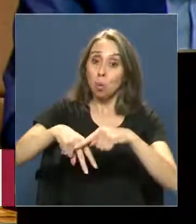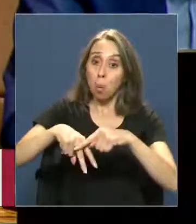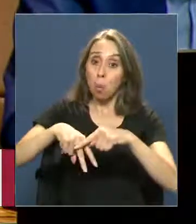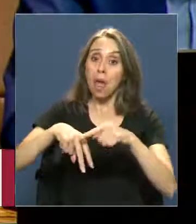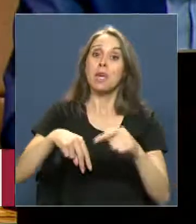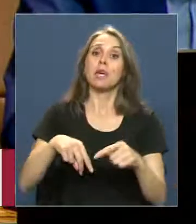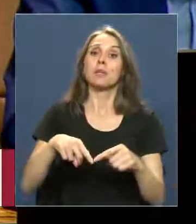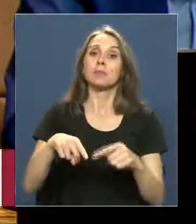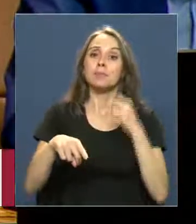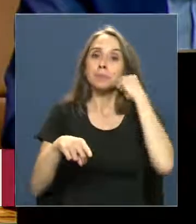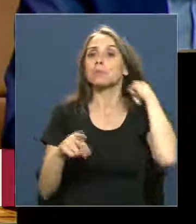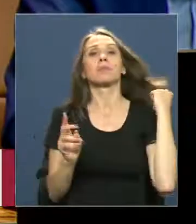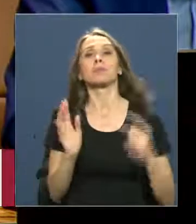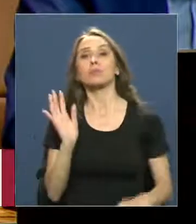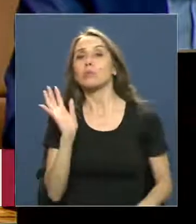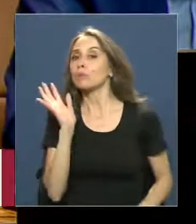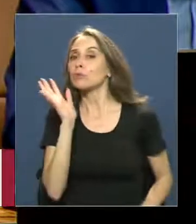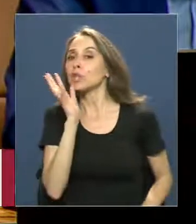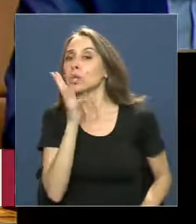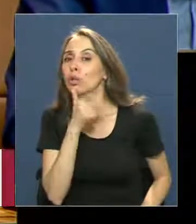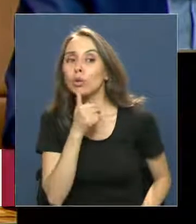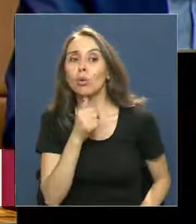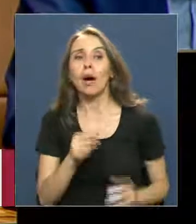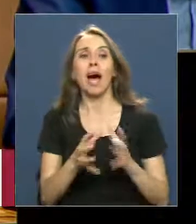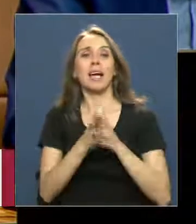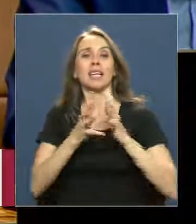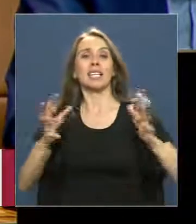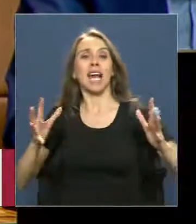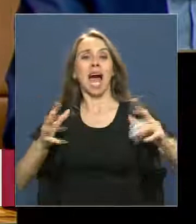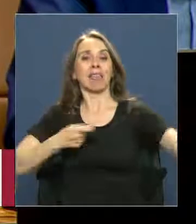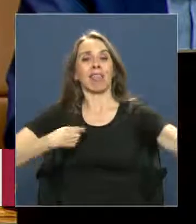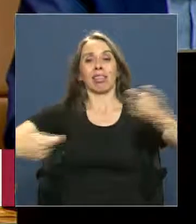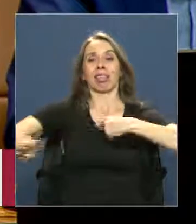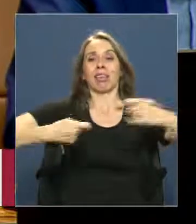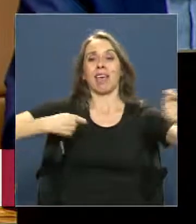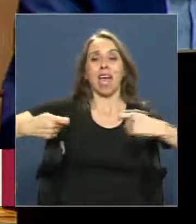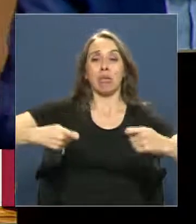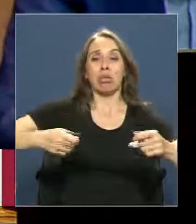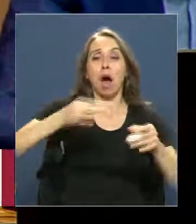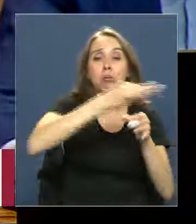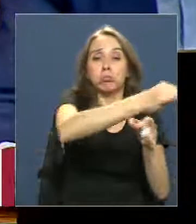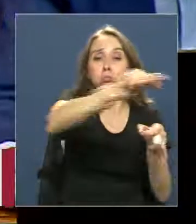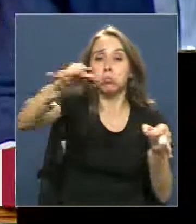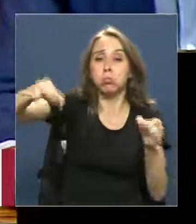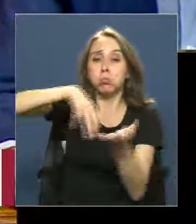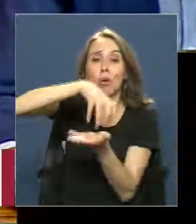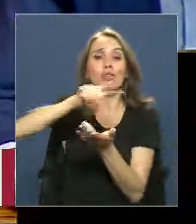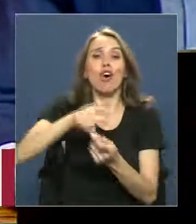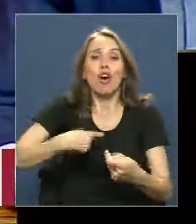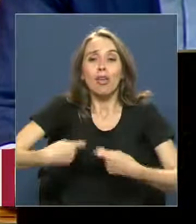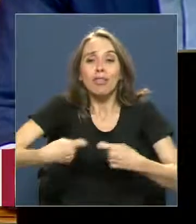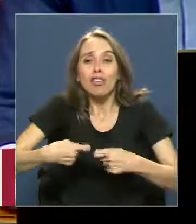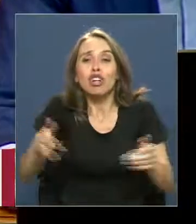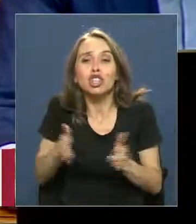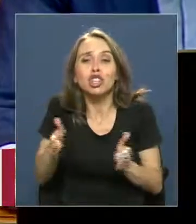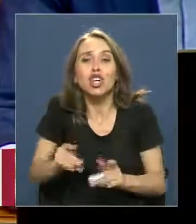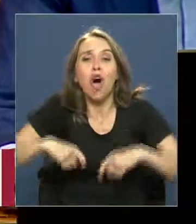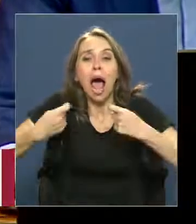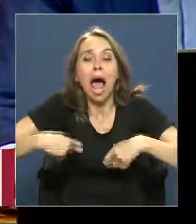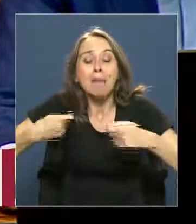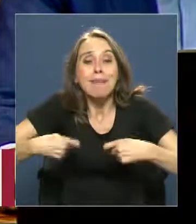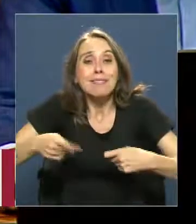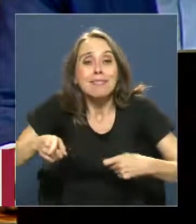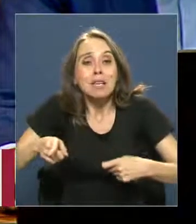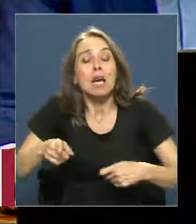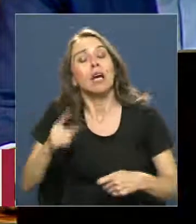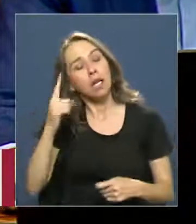donde no hay grandes comercios en todos los lugares, hay comercios más bien pequeños, la verdad es que cobra